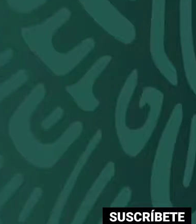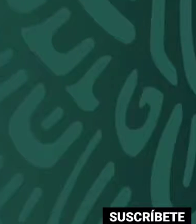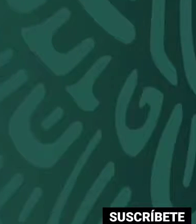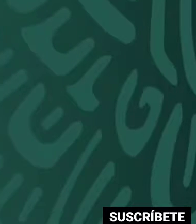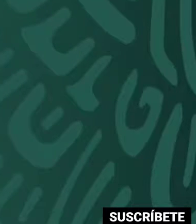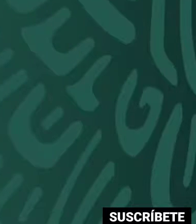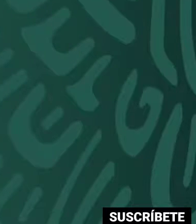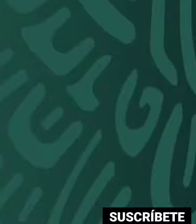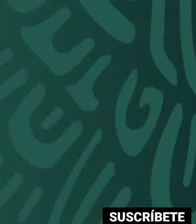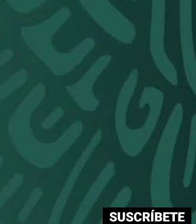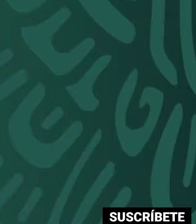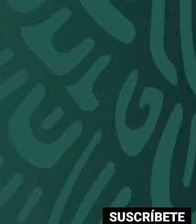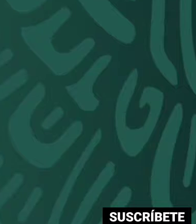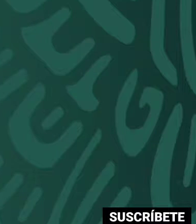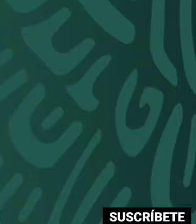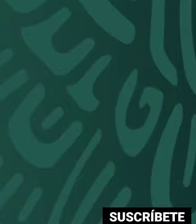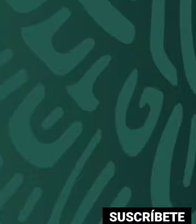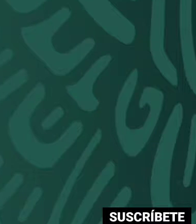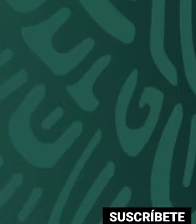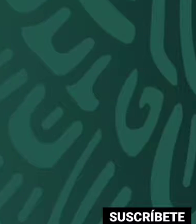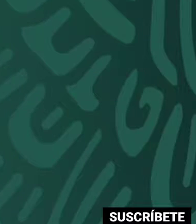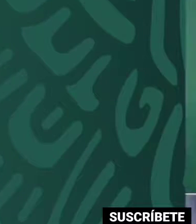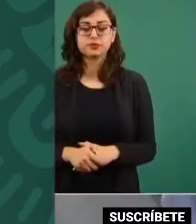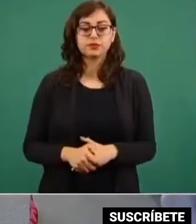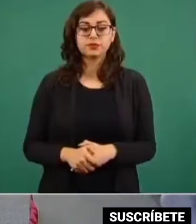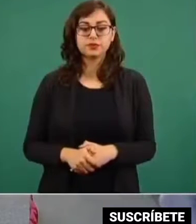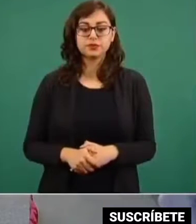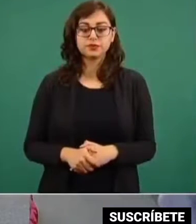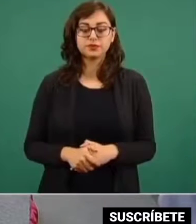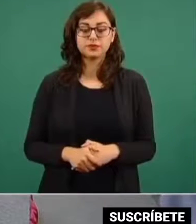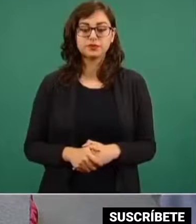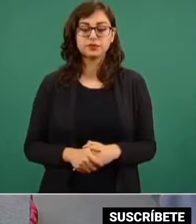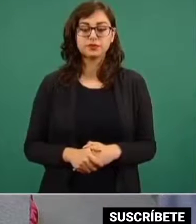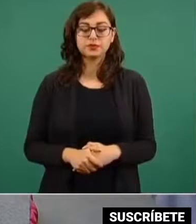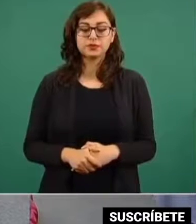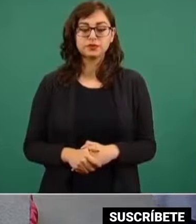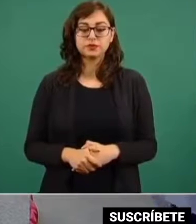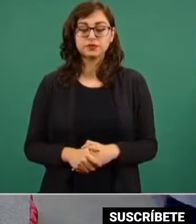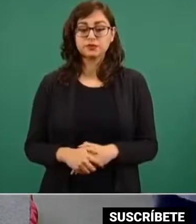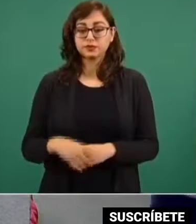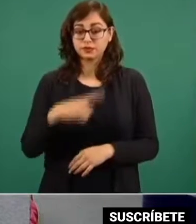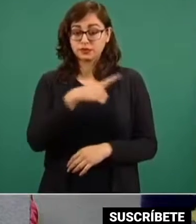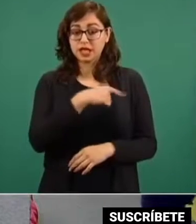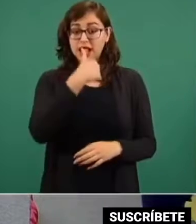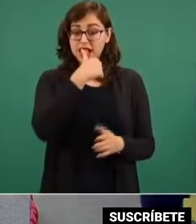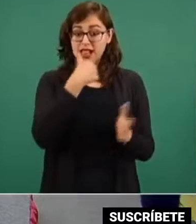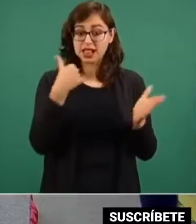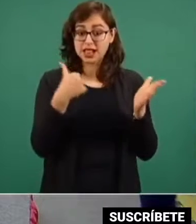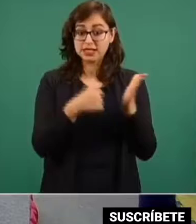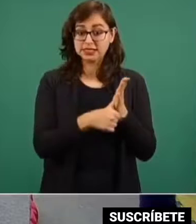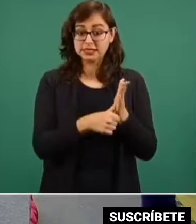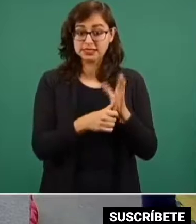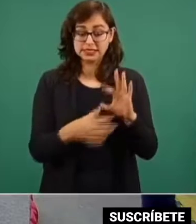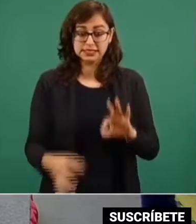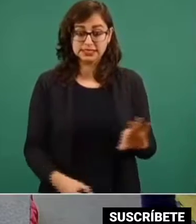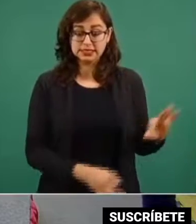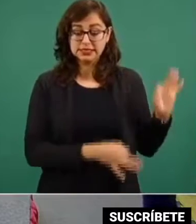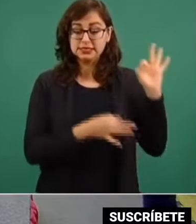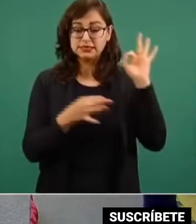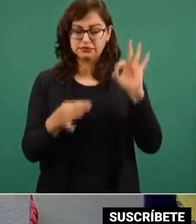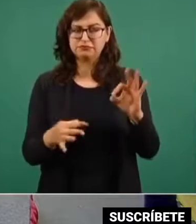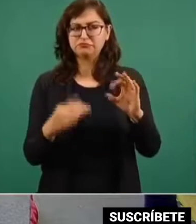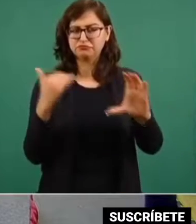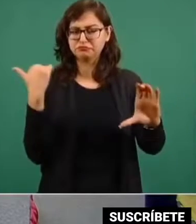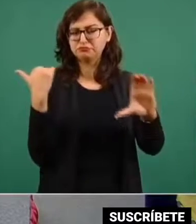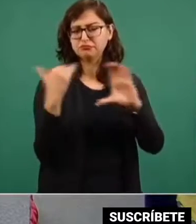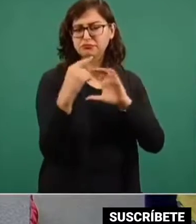españoles y mexicanos. Esta carta se envió en su momento, la filtraron en España,